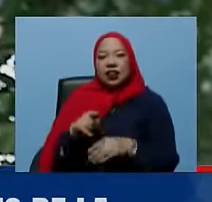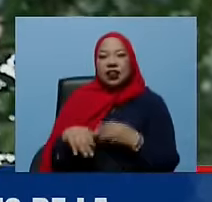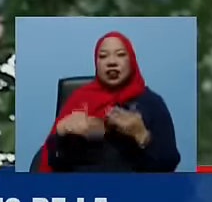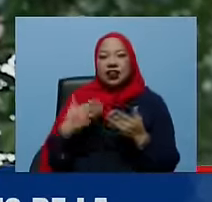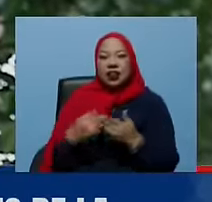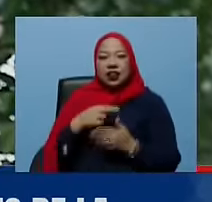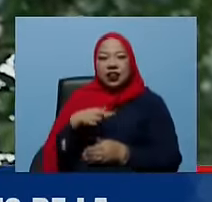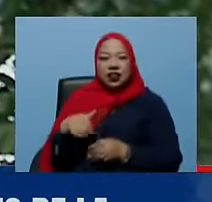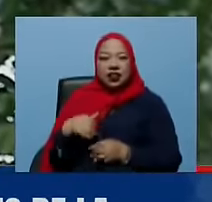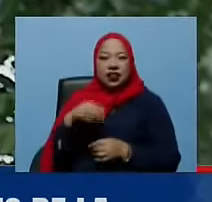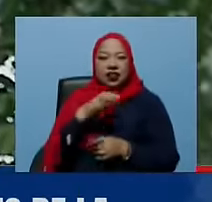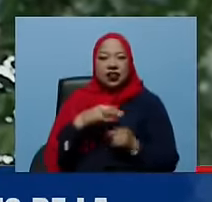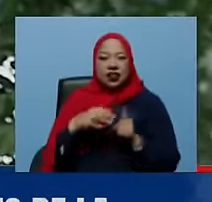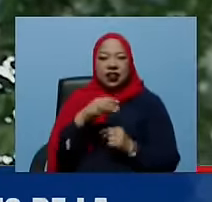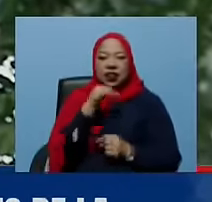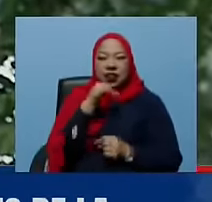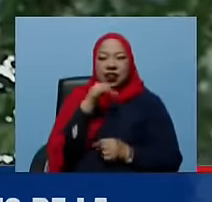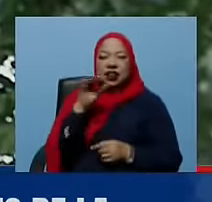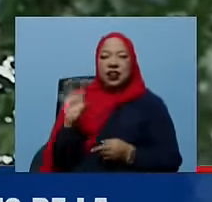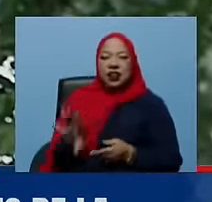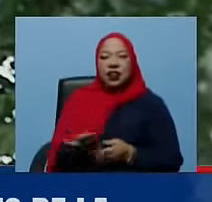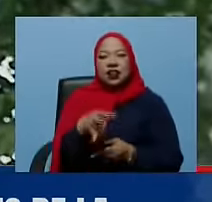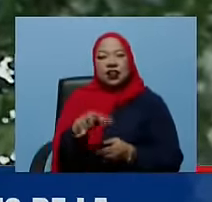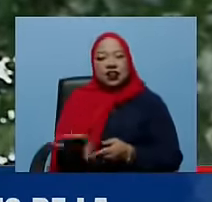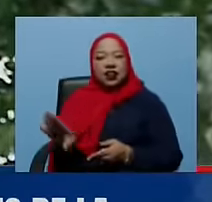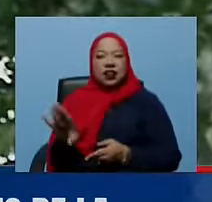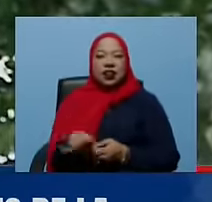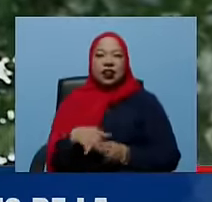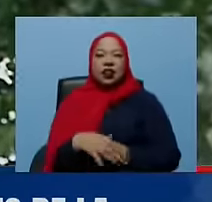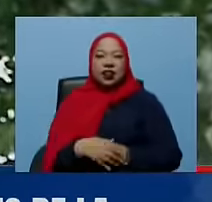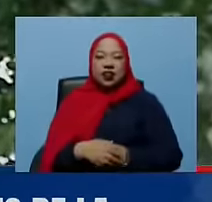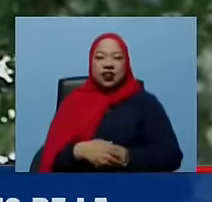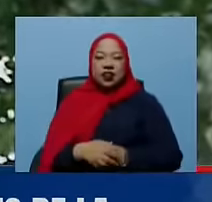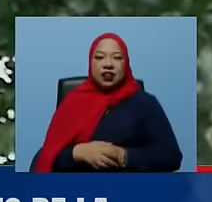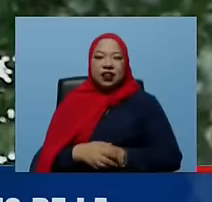de nuestra cultura, de nuestro canto.